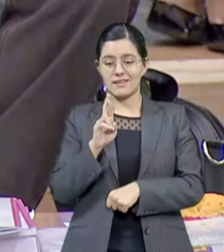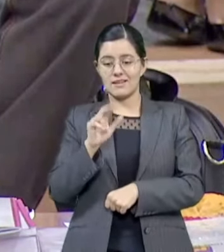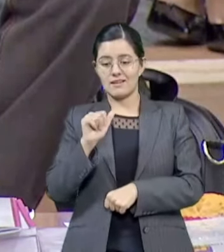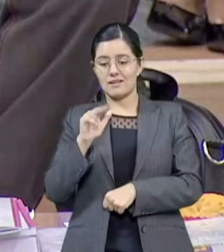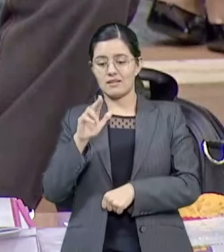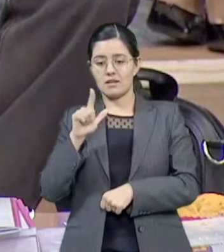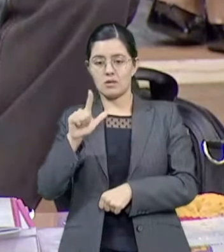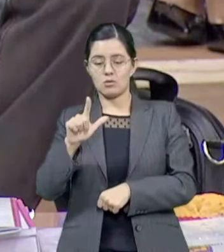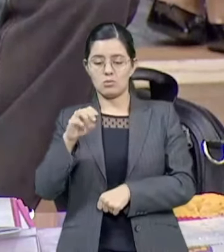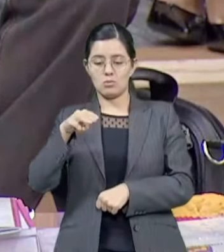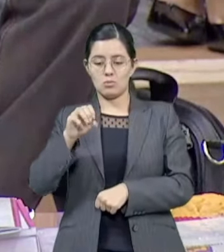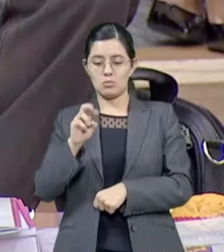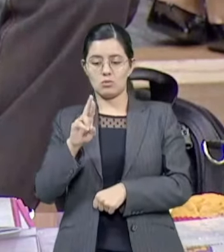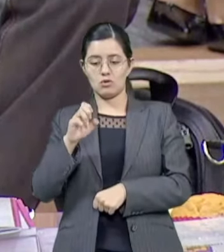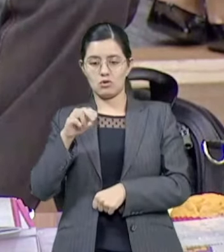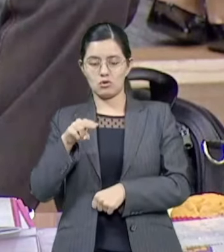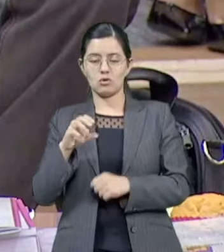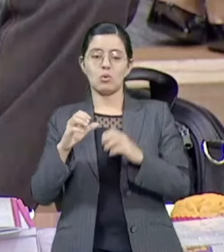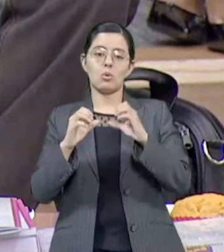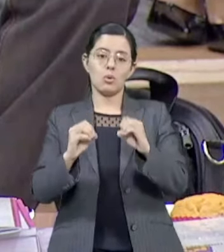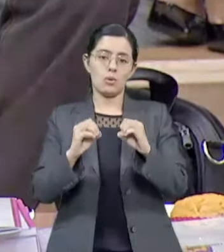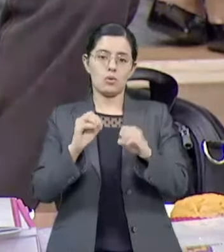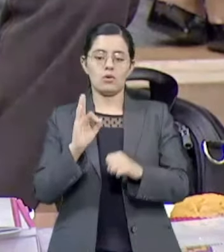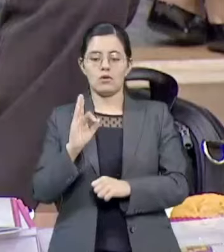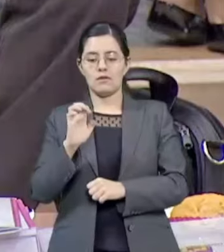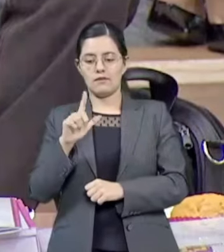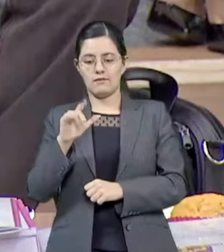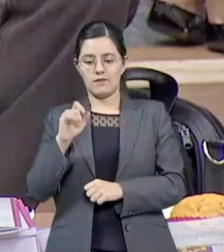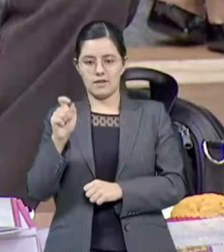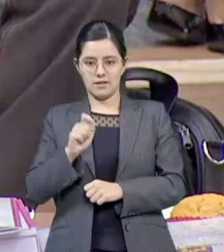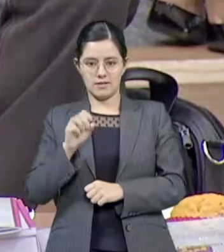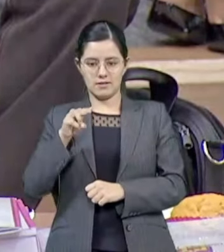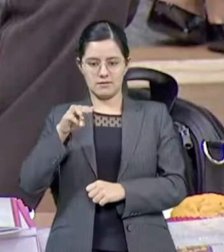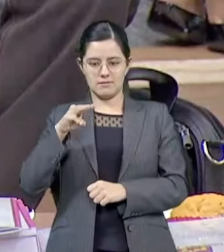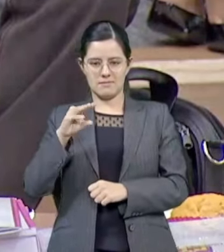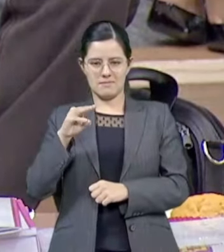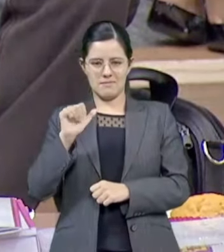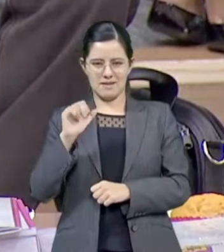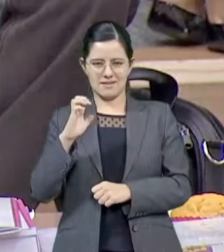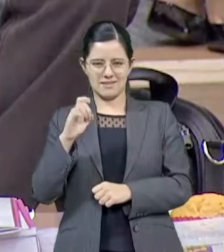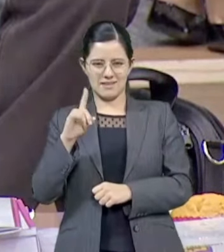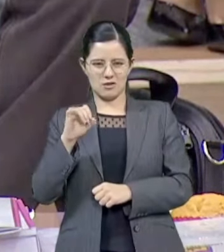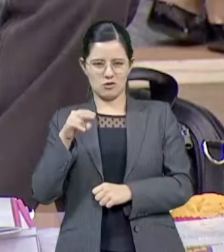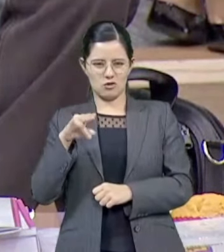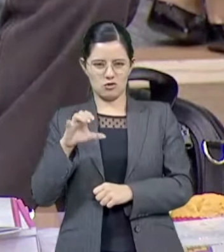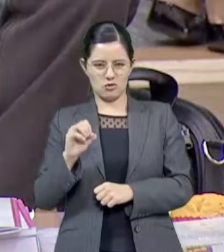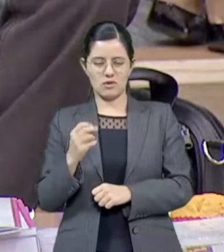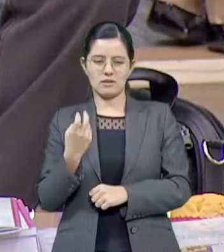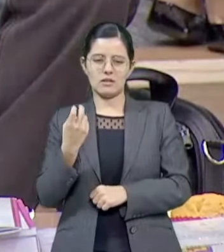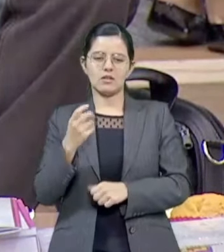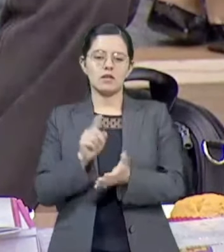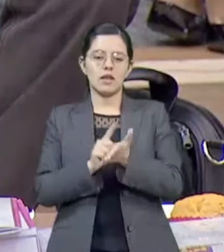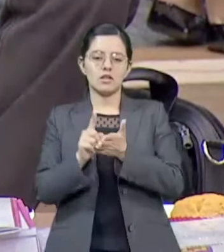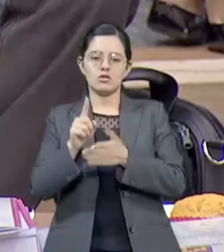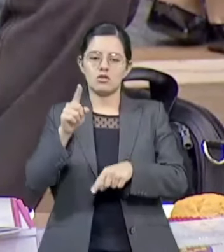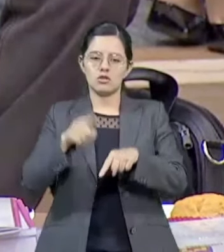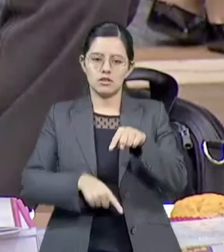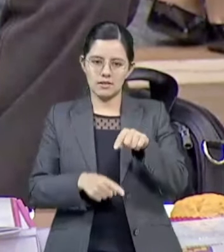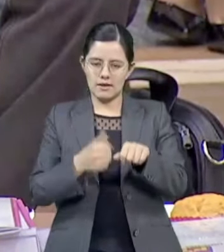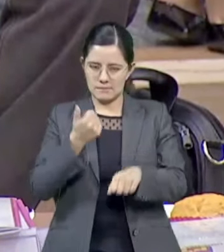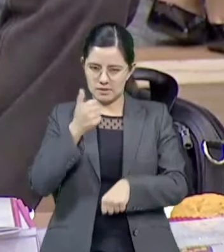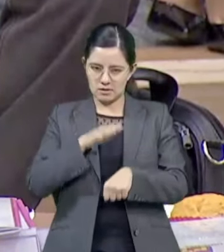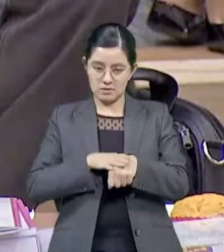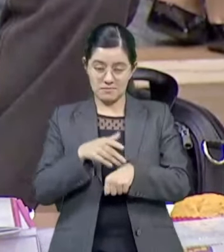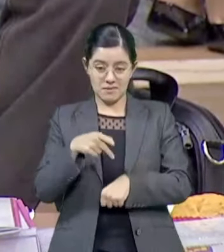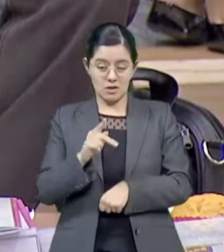Morón o de Félix Salgado Macedonio, entonces ahí sí le quita los derechos por unas cosas administrativas. Ah, pero esa no fue una